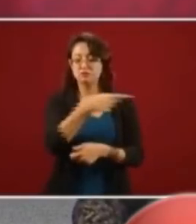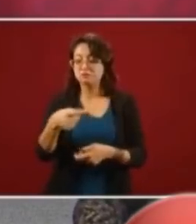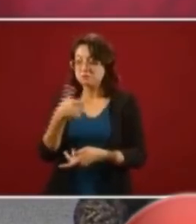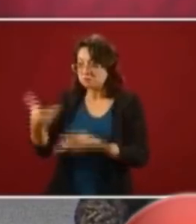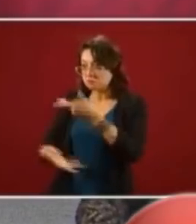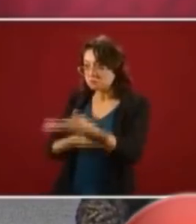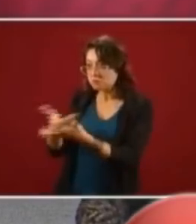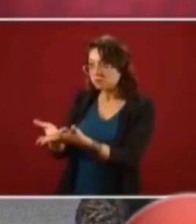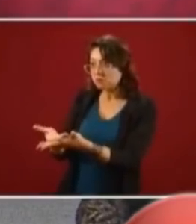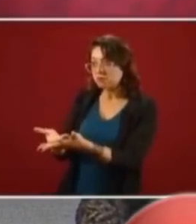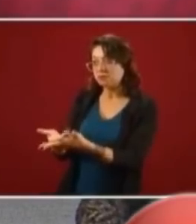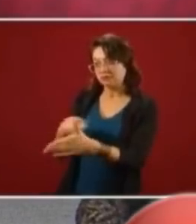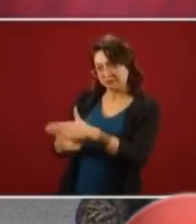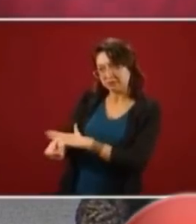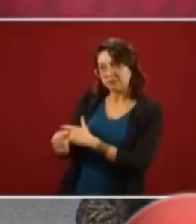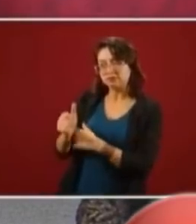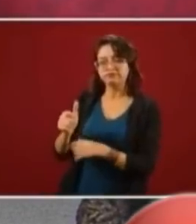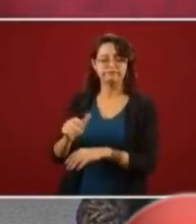indecorosas de nadie.